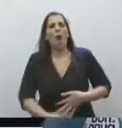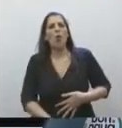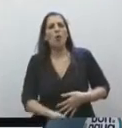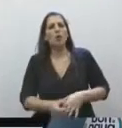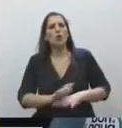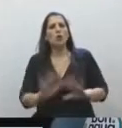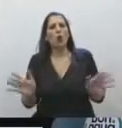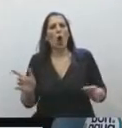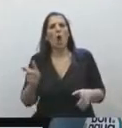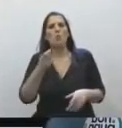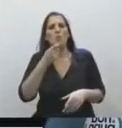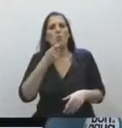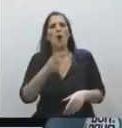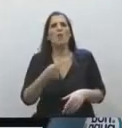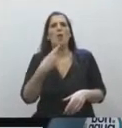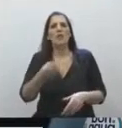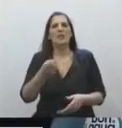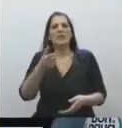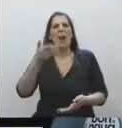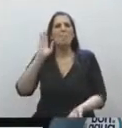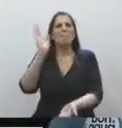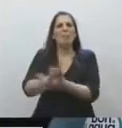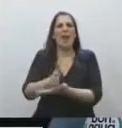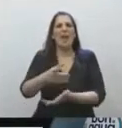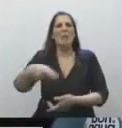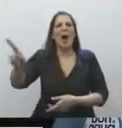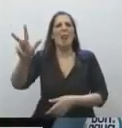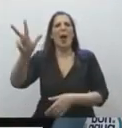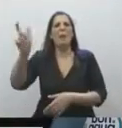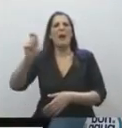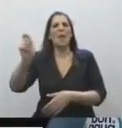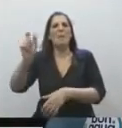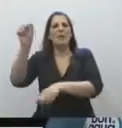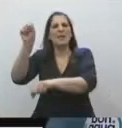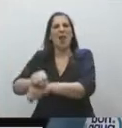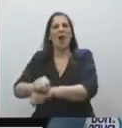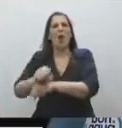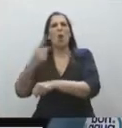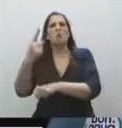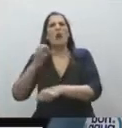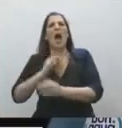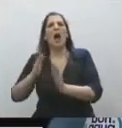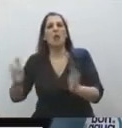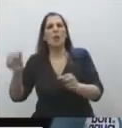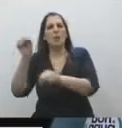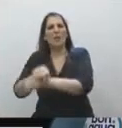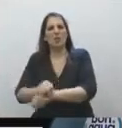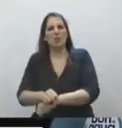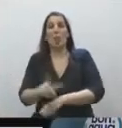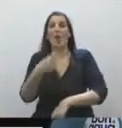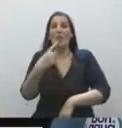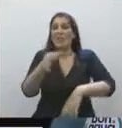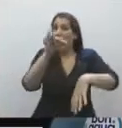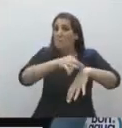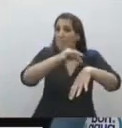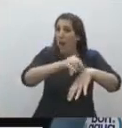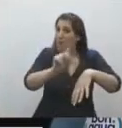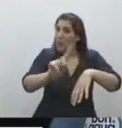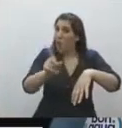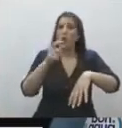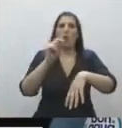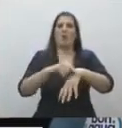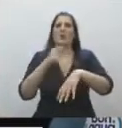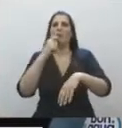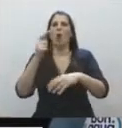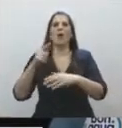me parece que ronda una gran desesperanza y desánimo en la gente, ¿no? En general, ¿cómo lo ves? Sí, la verdad que con un